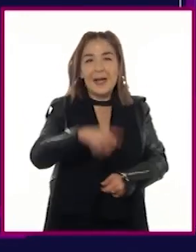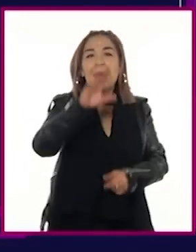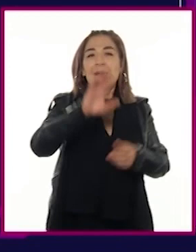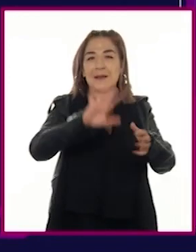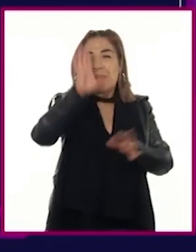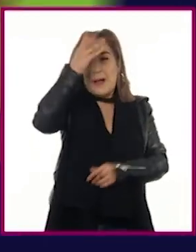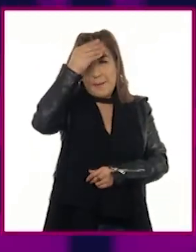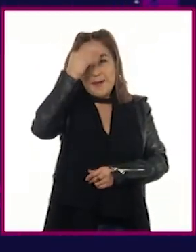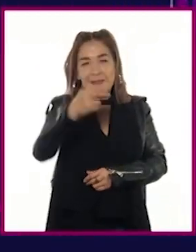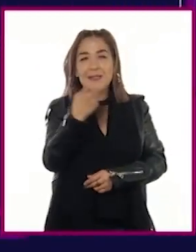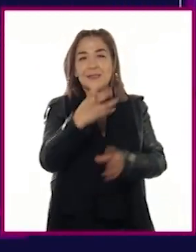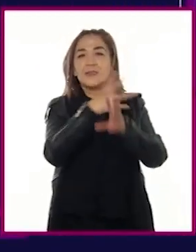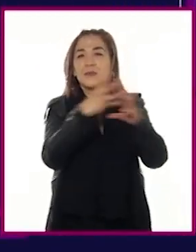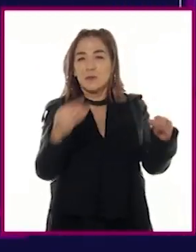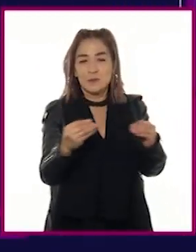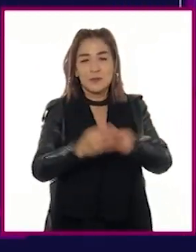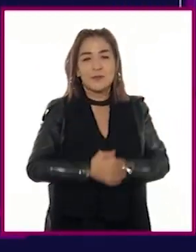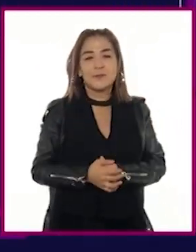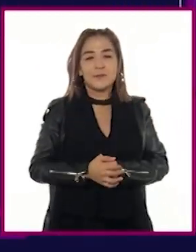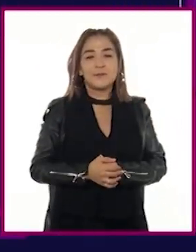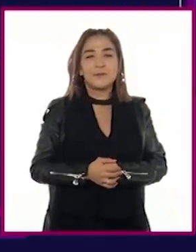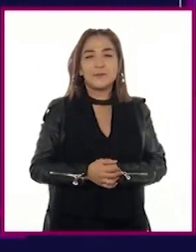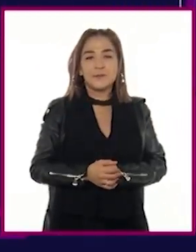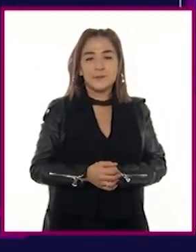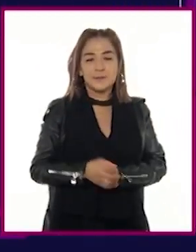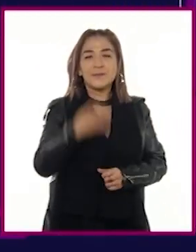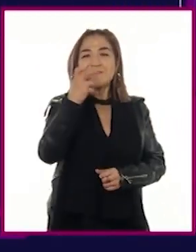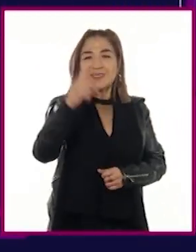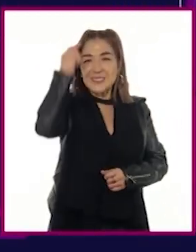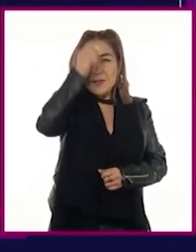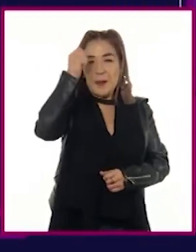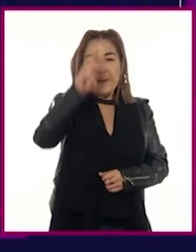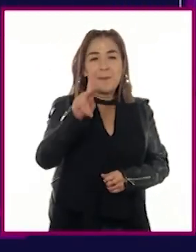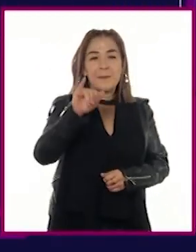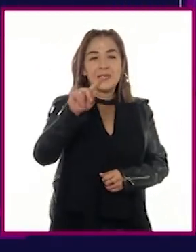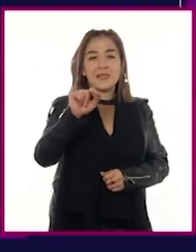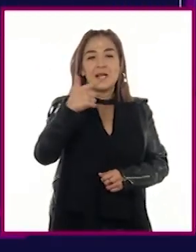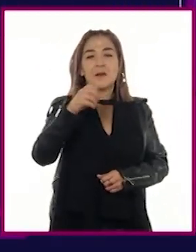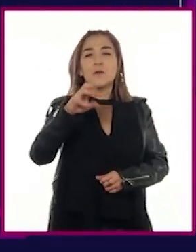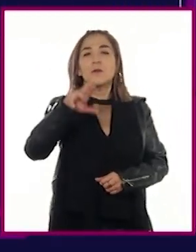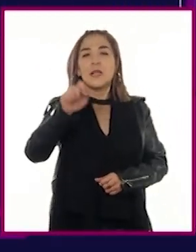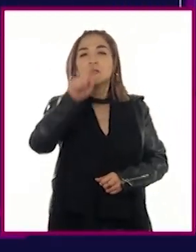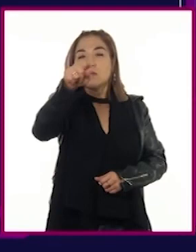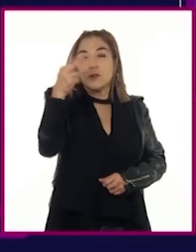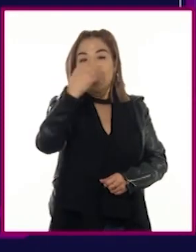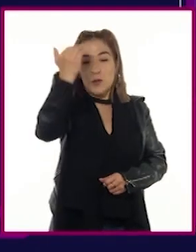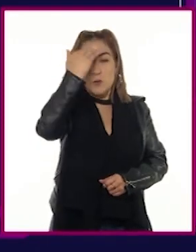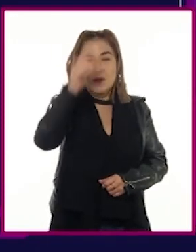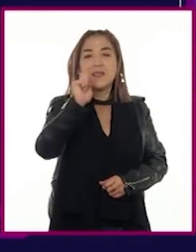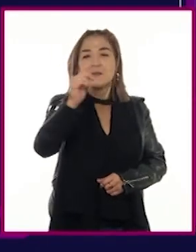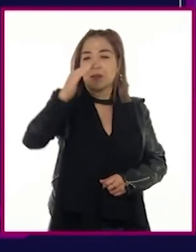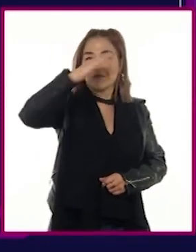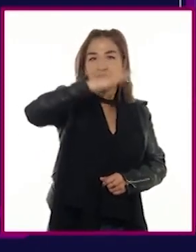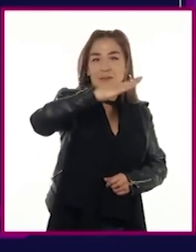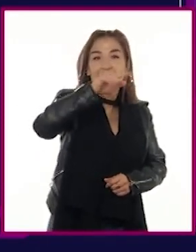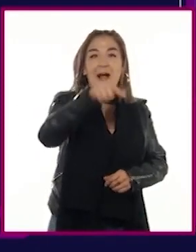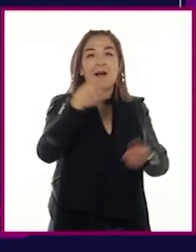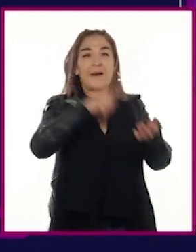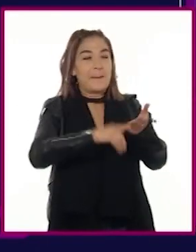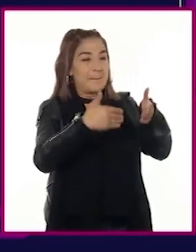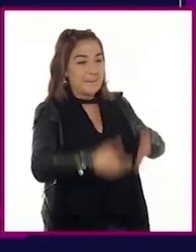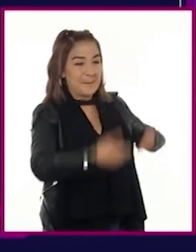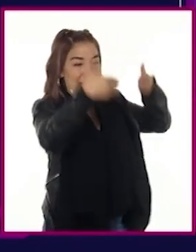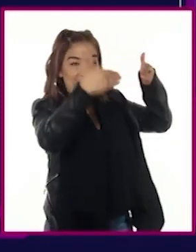solución. En situaciones que remiten al teorema de Pitágoras, reconocer la perpendicularidad entre una pared y el